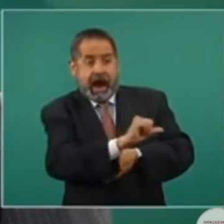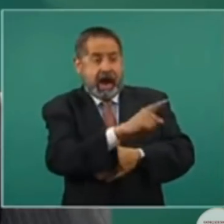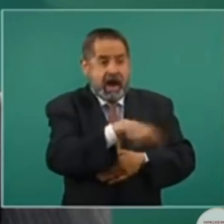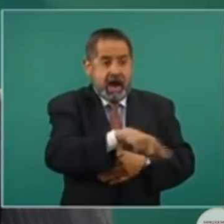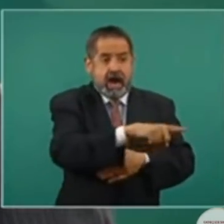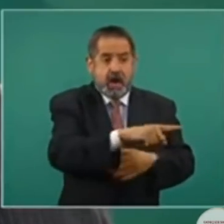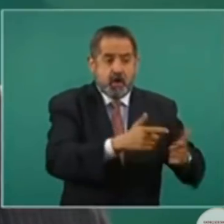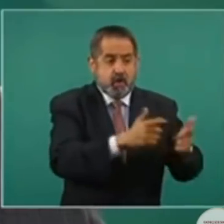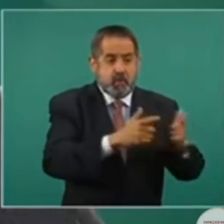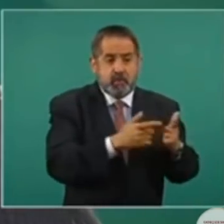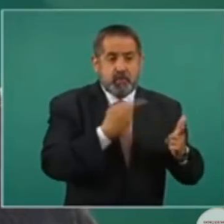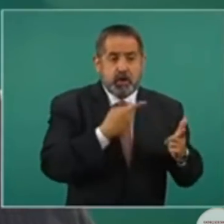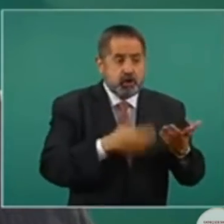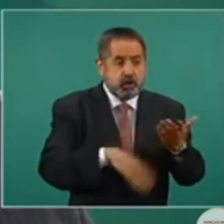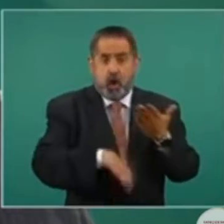a